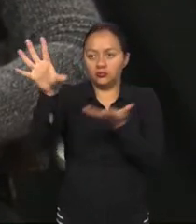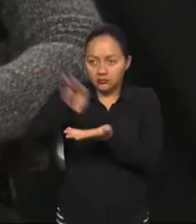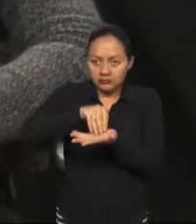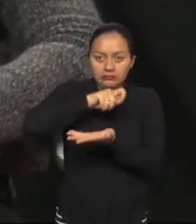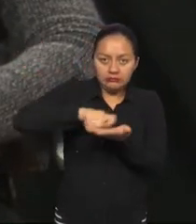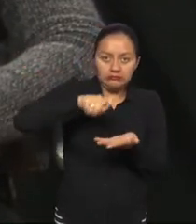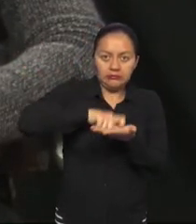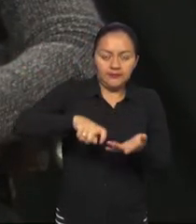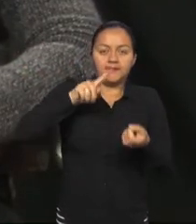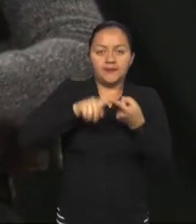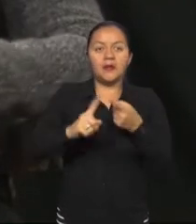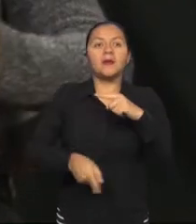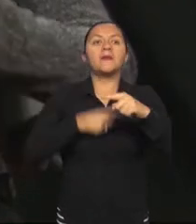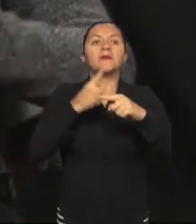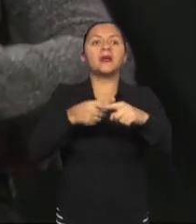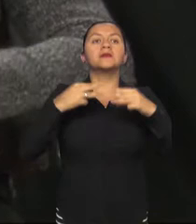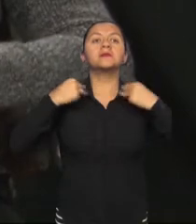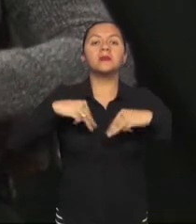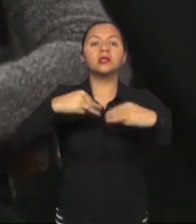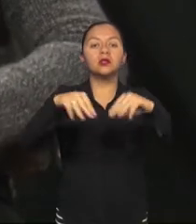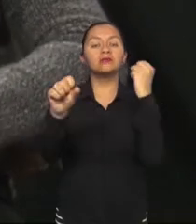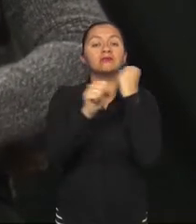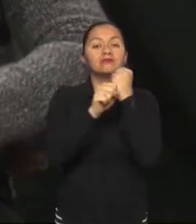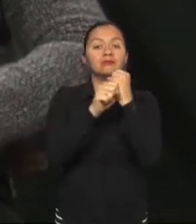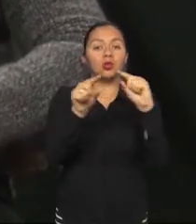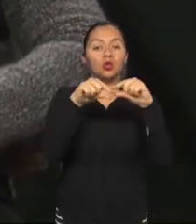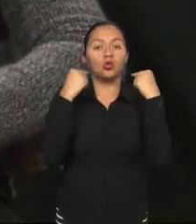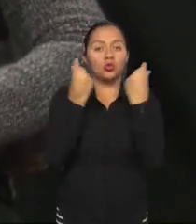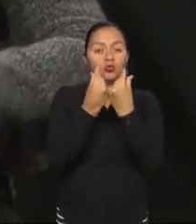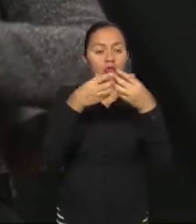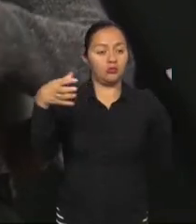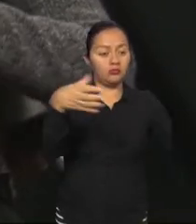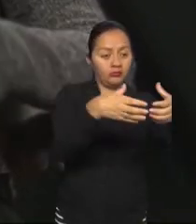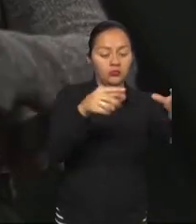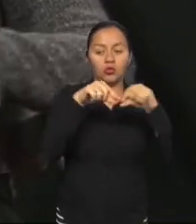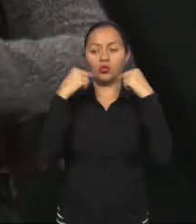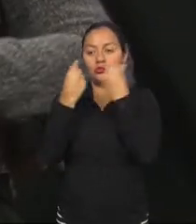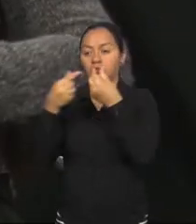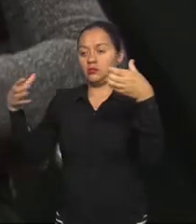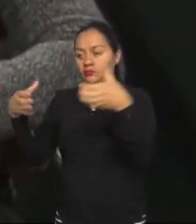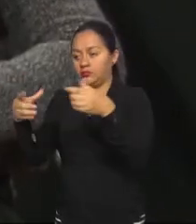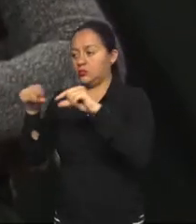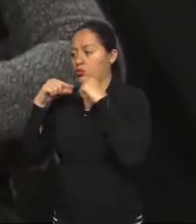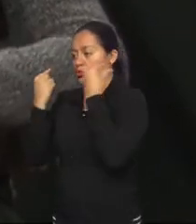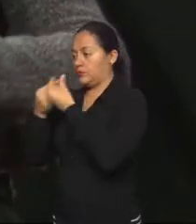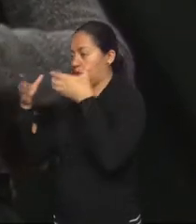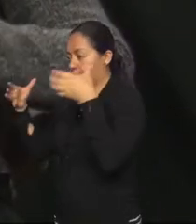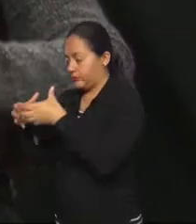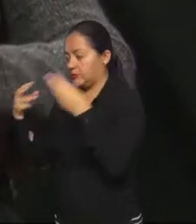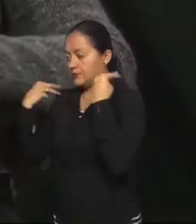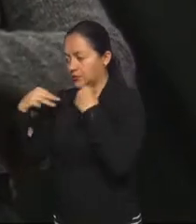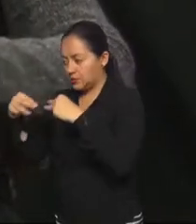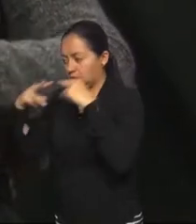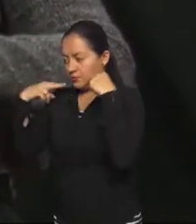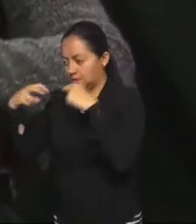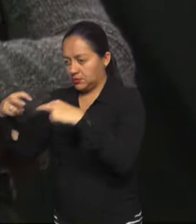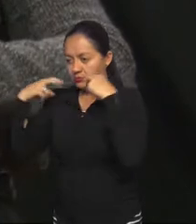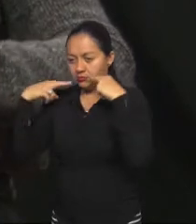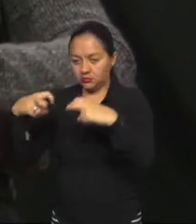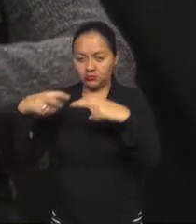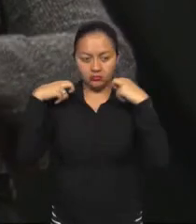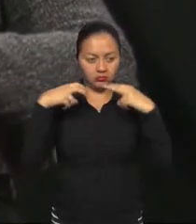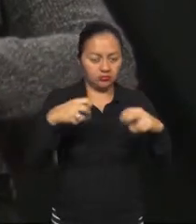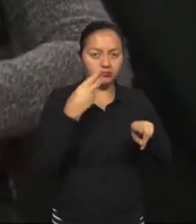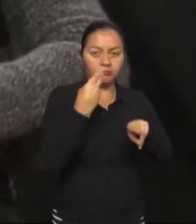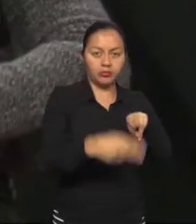Hemos utilizado una metodología de trabajo en grupos focales, uh-huh, que son metodologías de investigación, digamos, rápida,